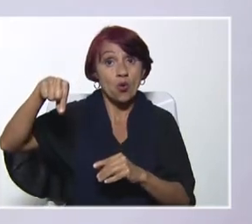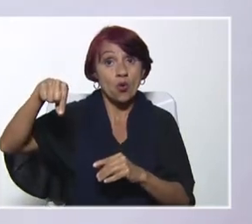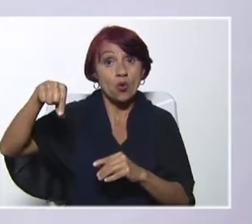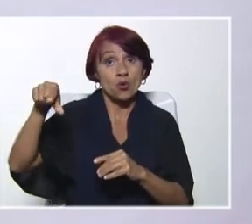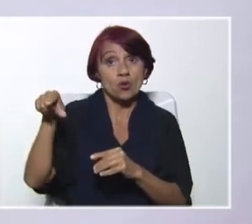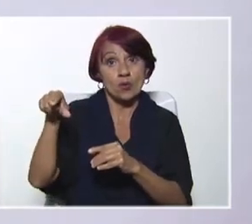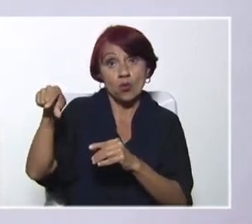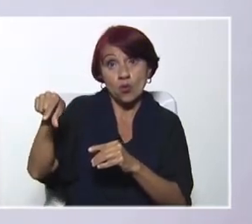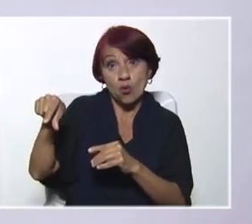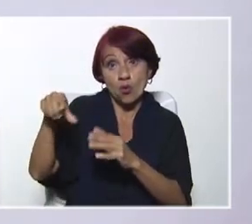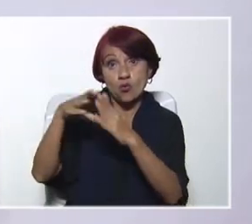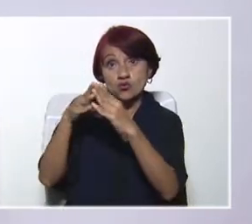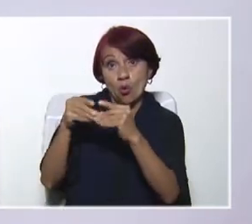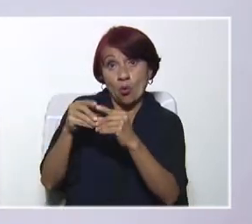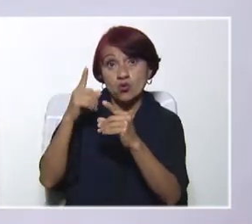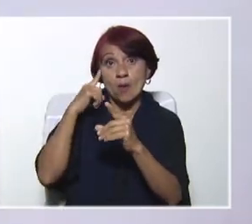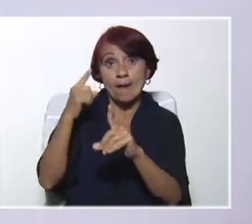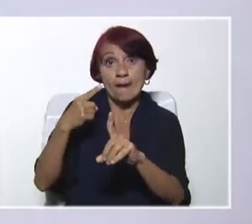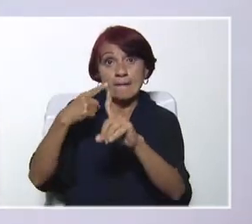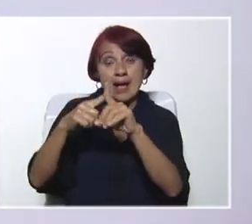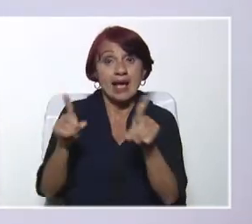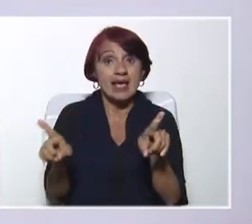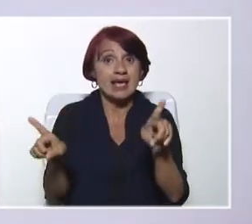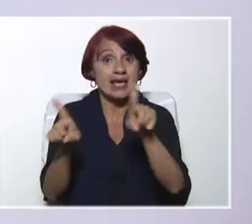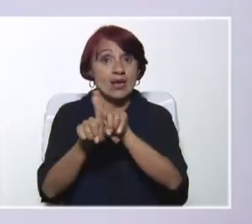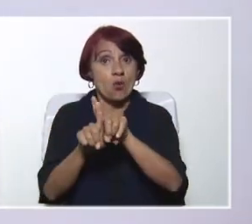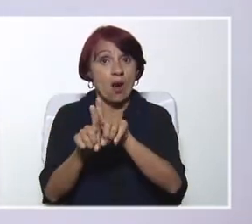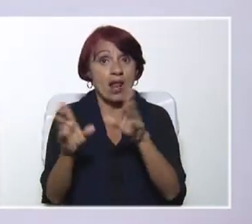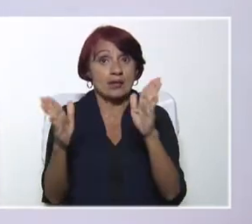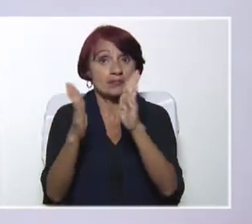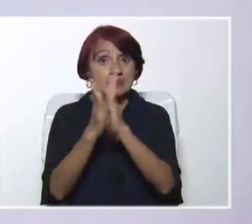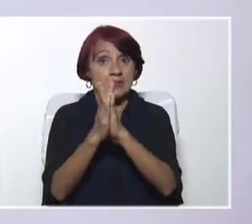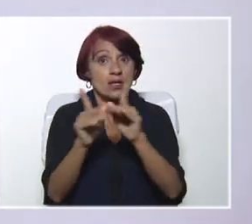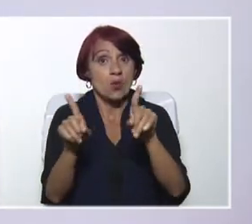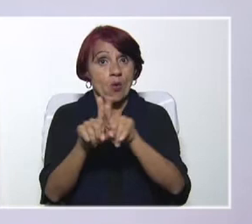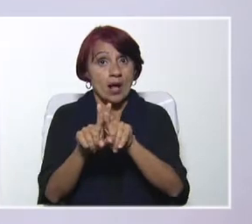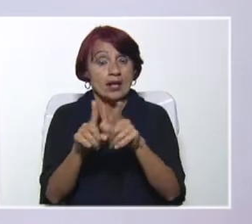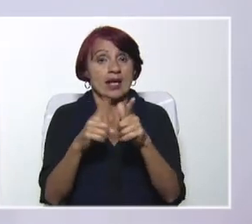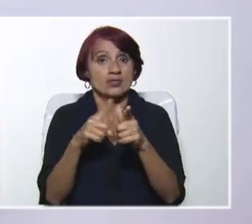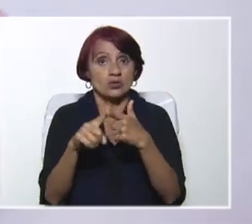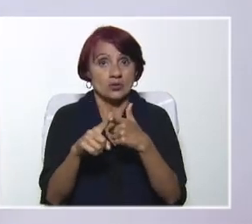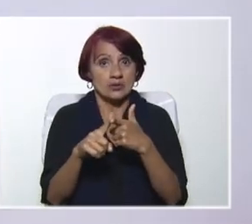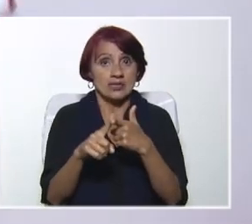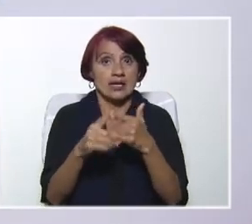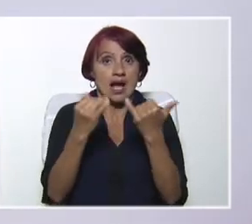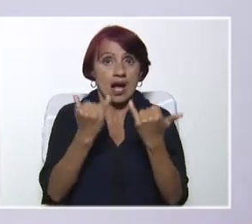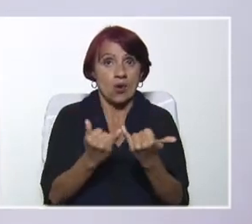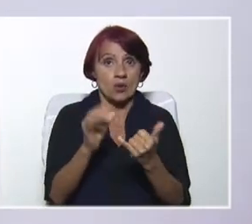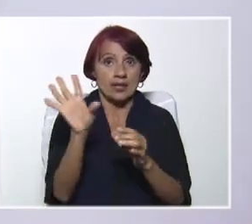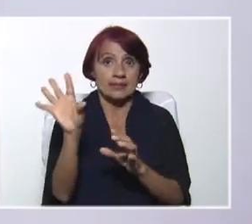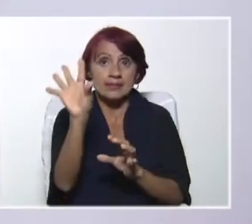de X es igual. Ya los tenemos organizados, tendríamos